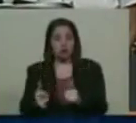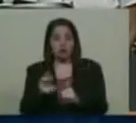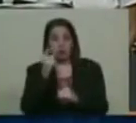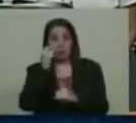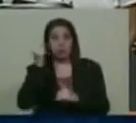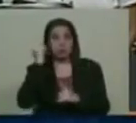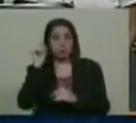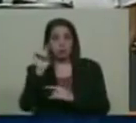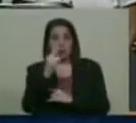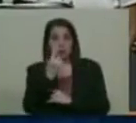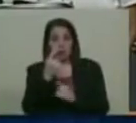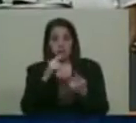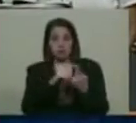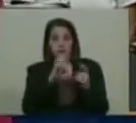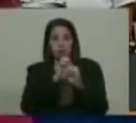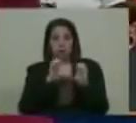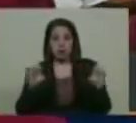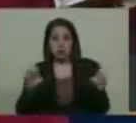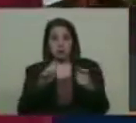Primero, la educación.